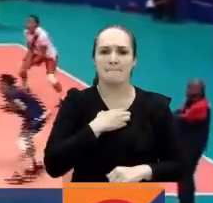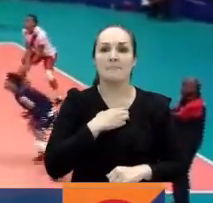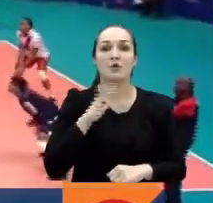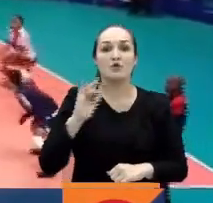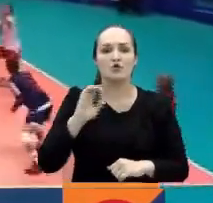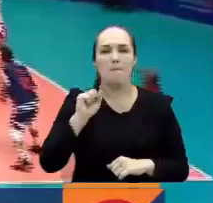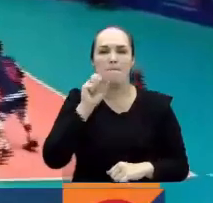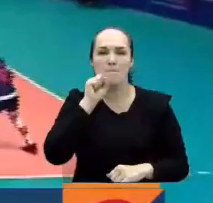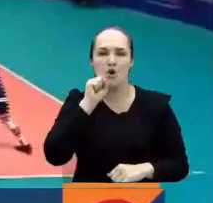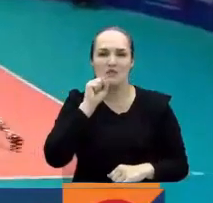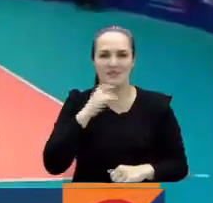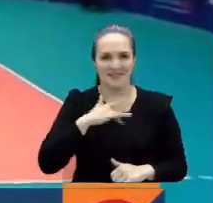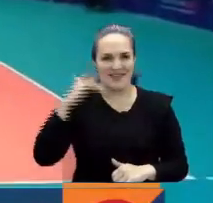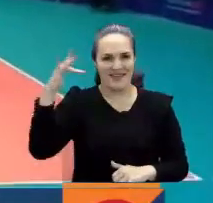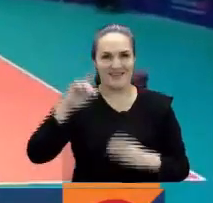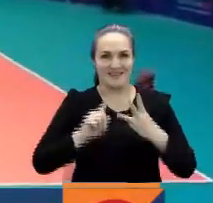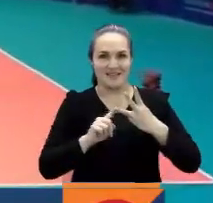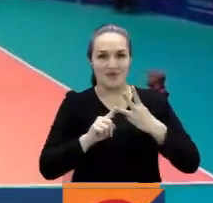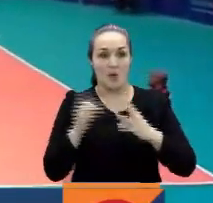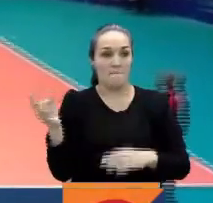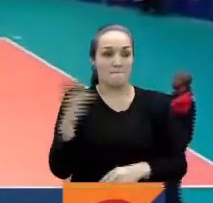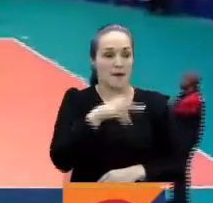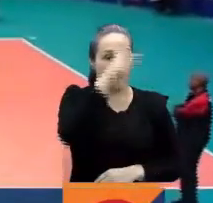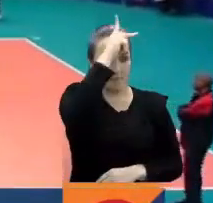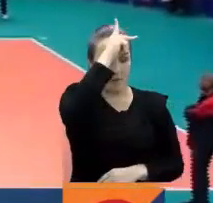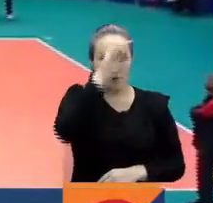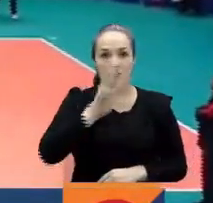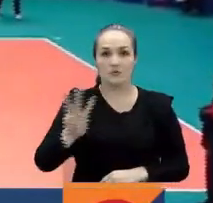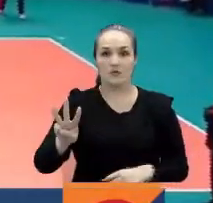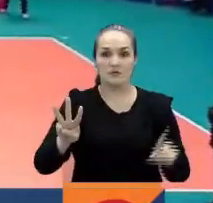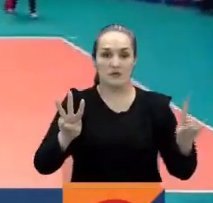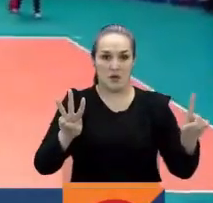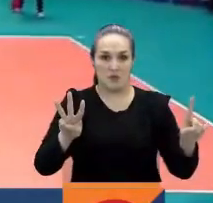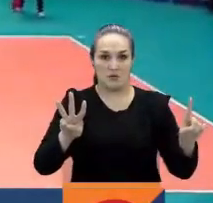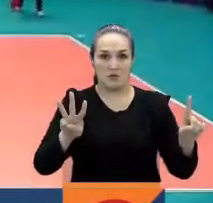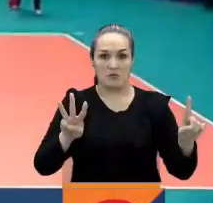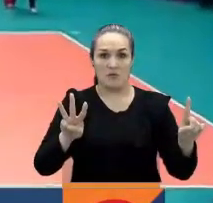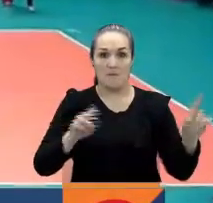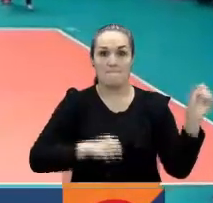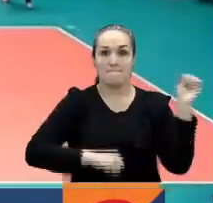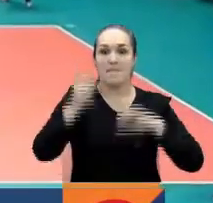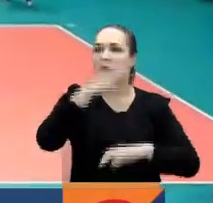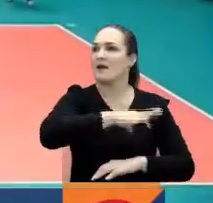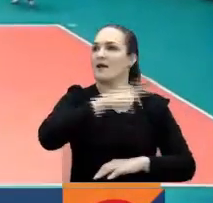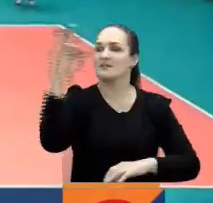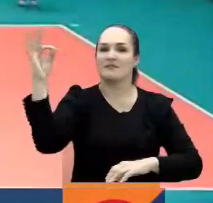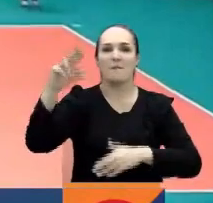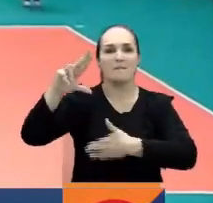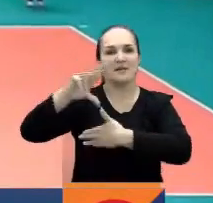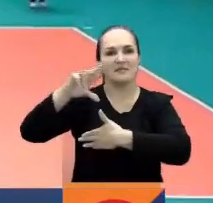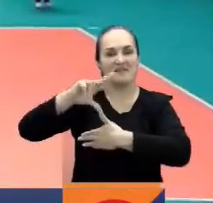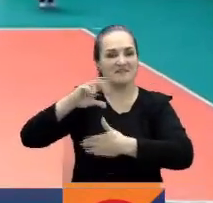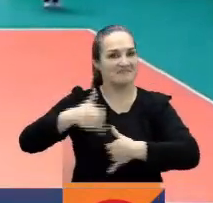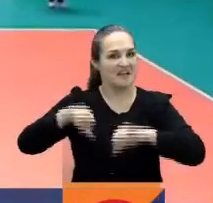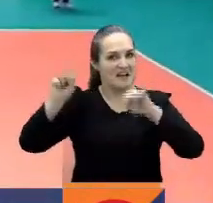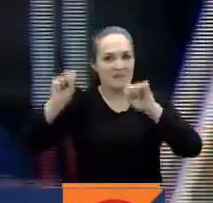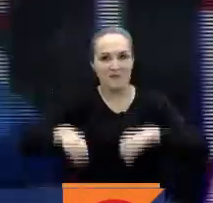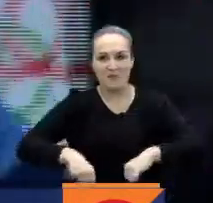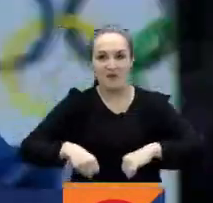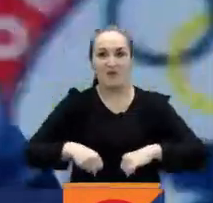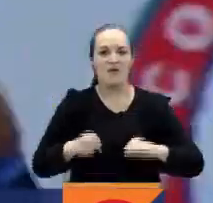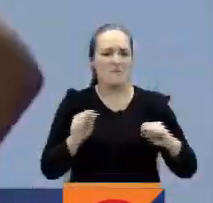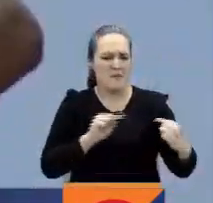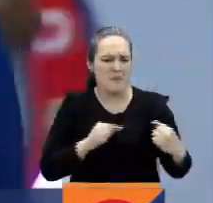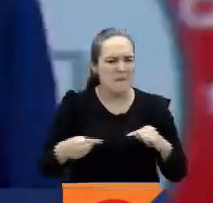de la disciplina tras vencer a Perú por 3-1 y con el resultado consiguió clasificar a los Juegos Panamericanos después de jugar